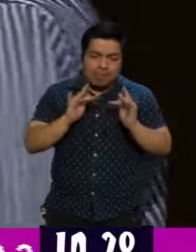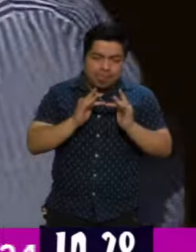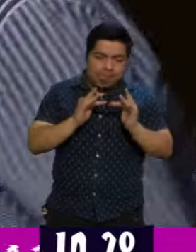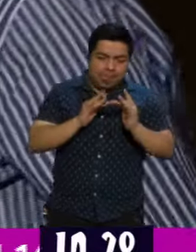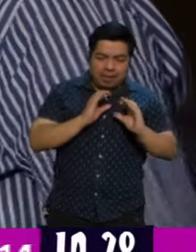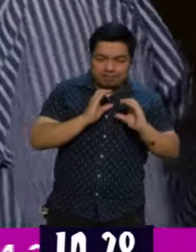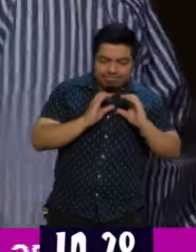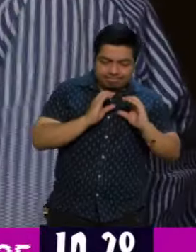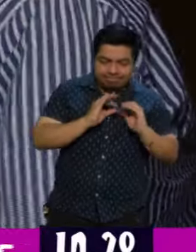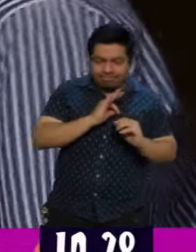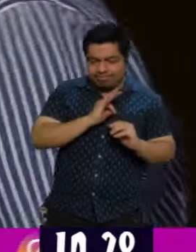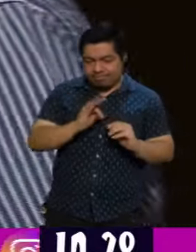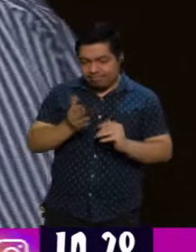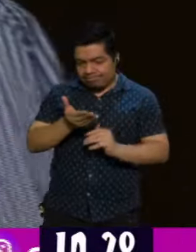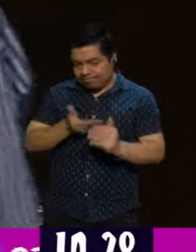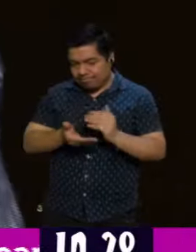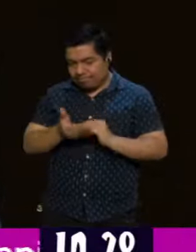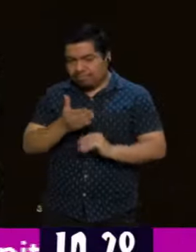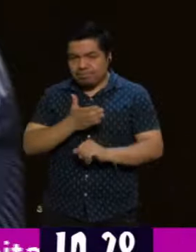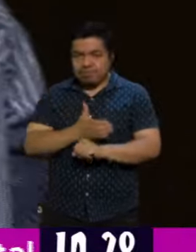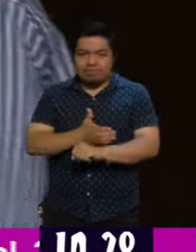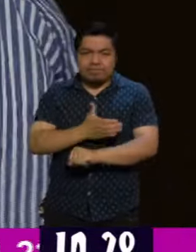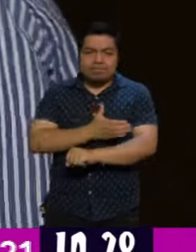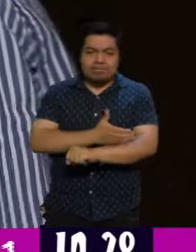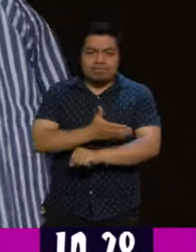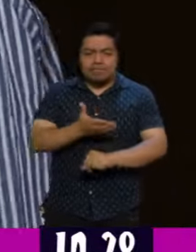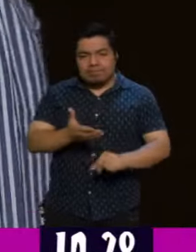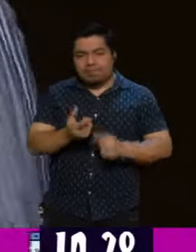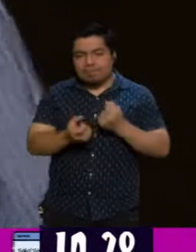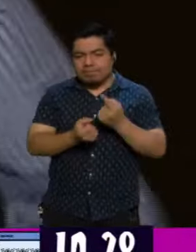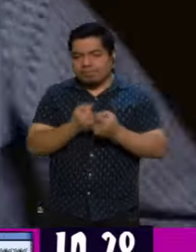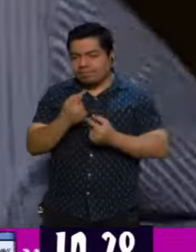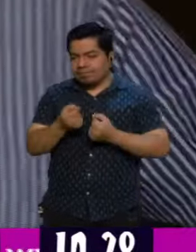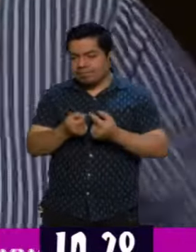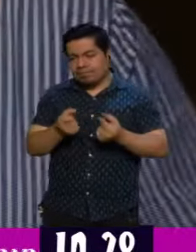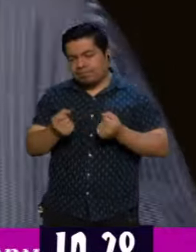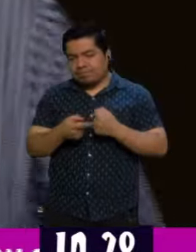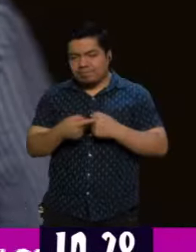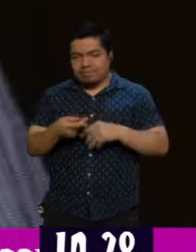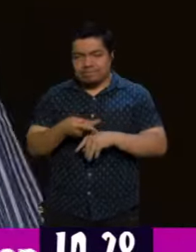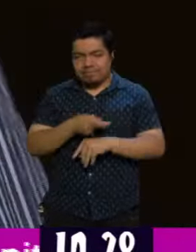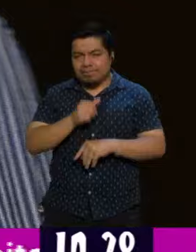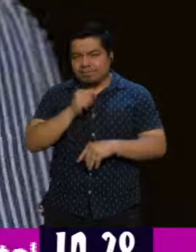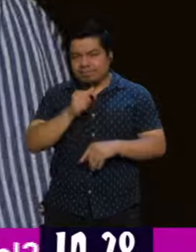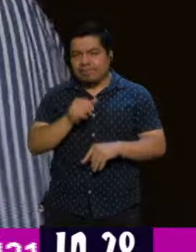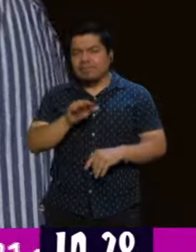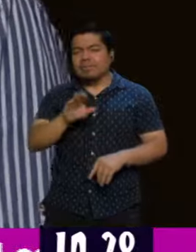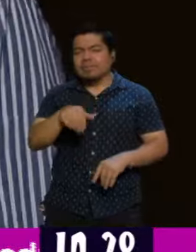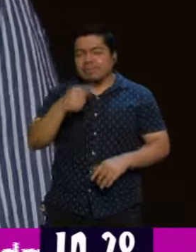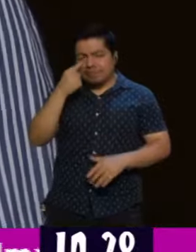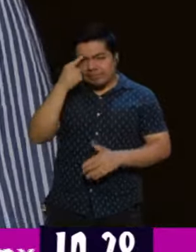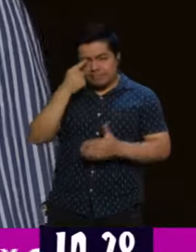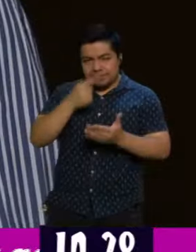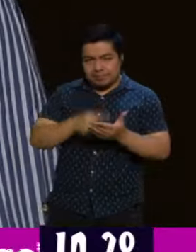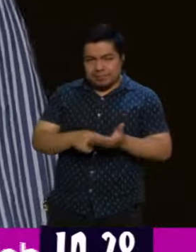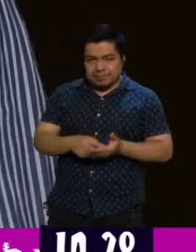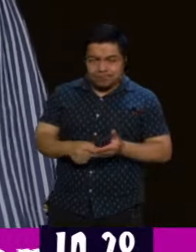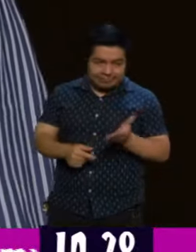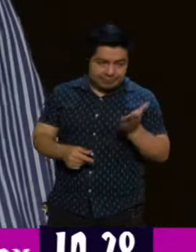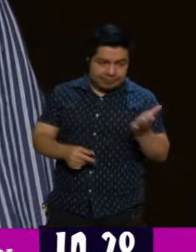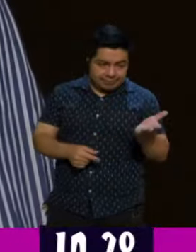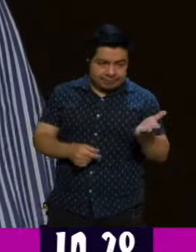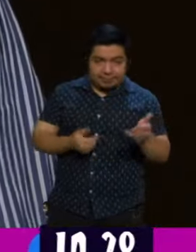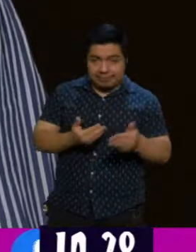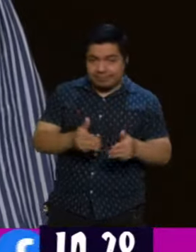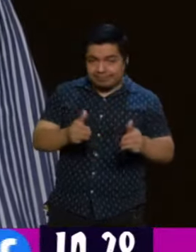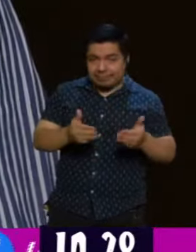para que se sienta acompañado. Total. No, no pasa que le bajen una fe. Pero ¿qué cree, señora? Que aquí el maestro actor, además es músico.